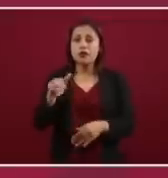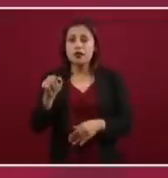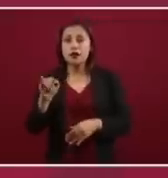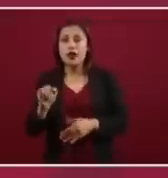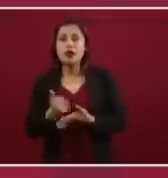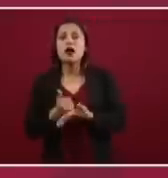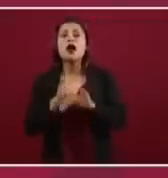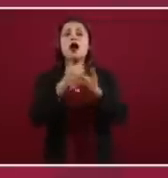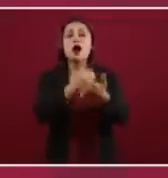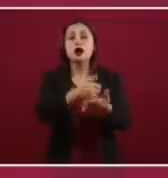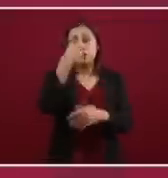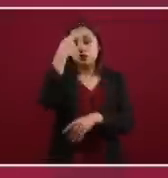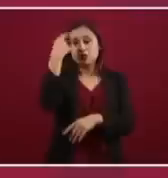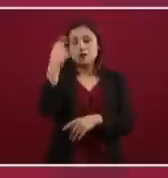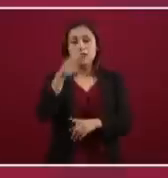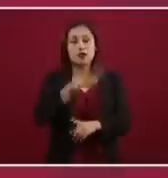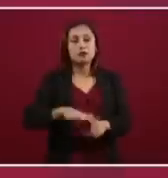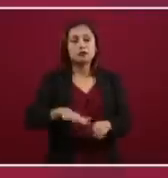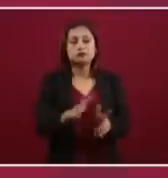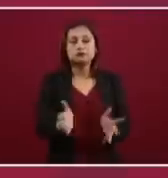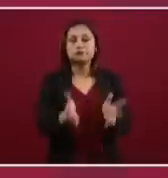Y díganme de un caso